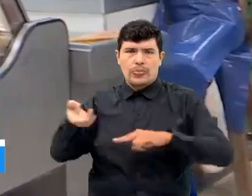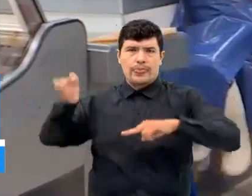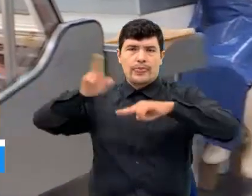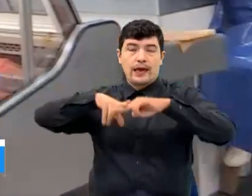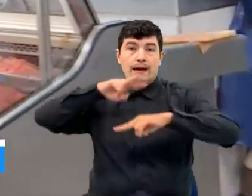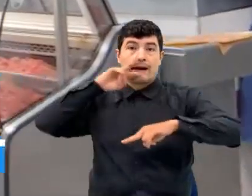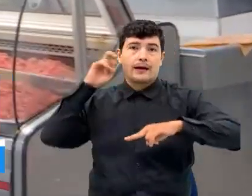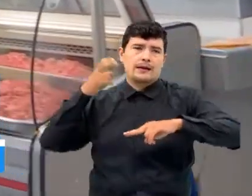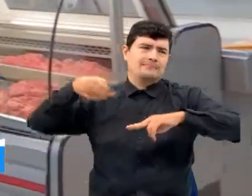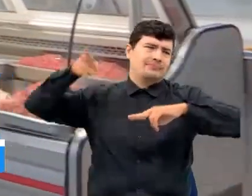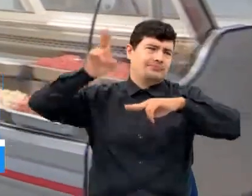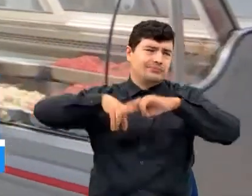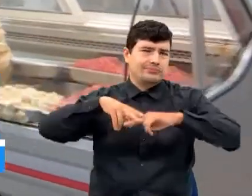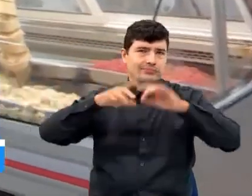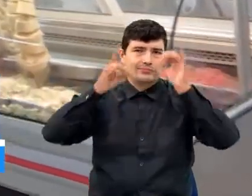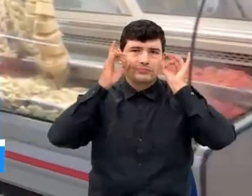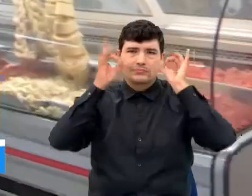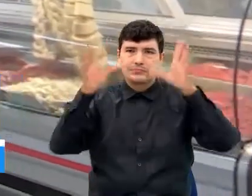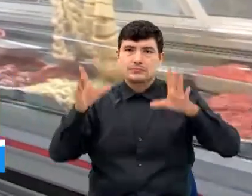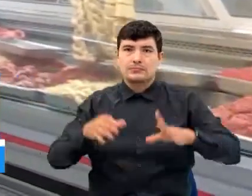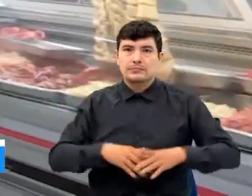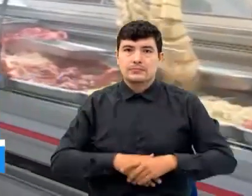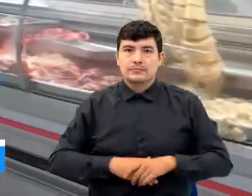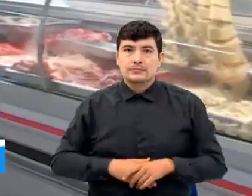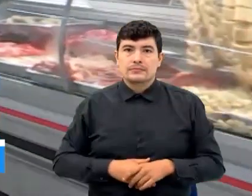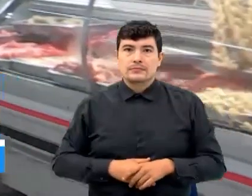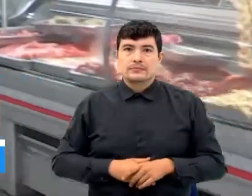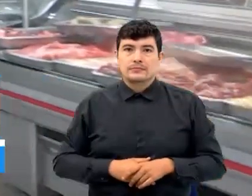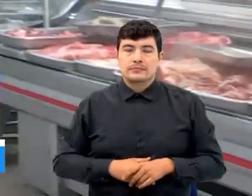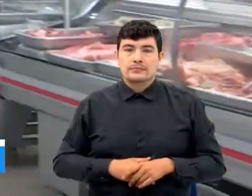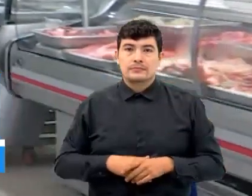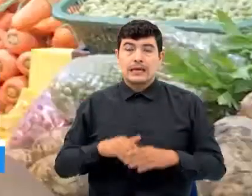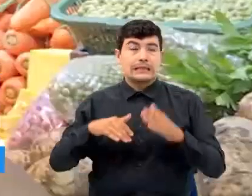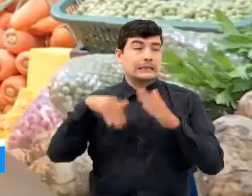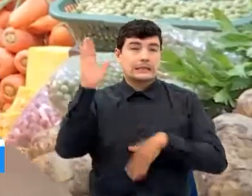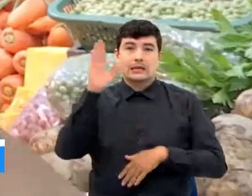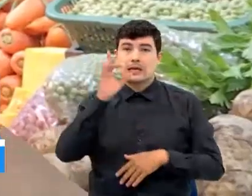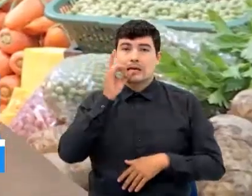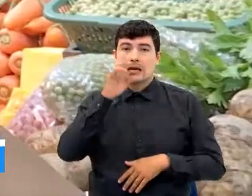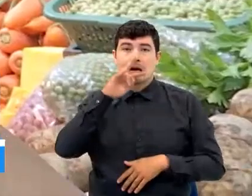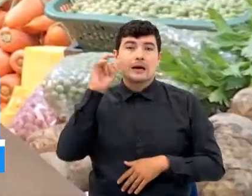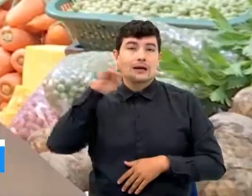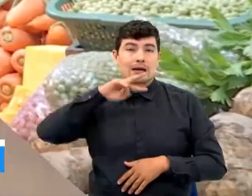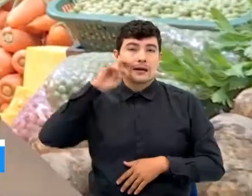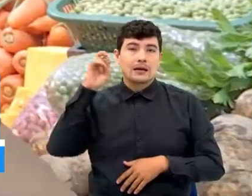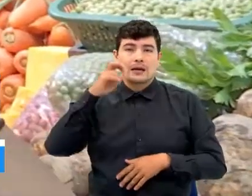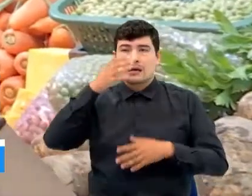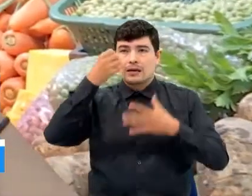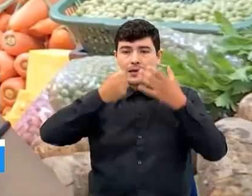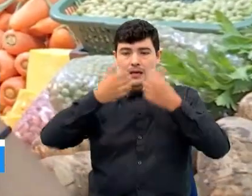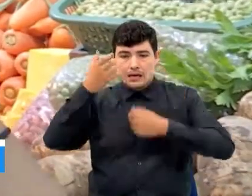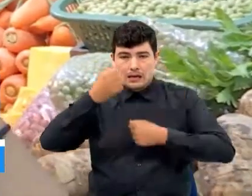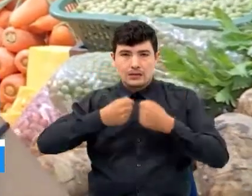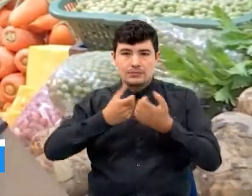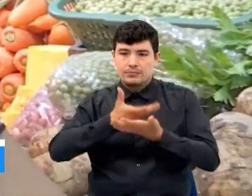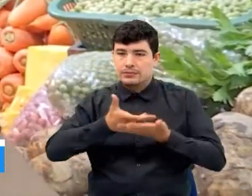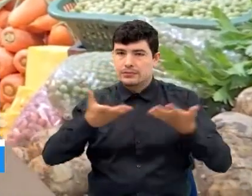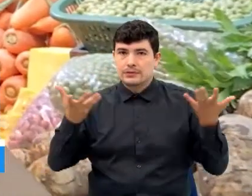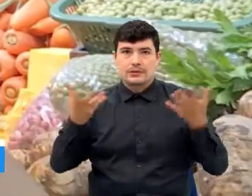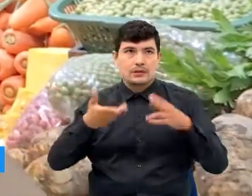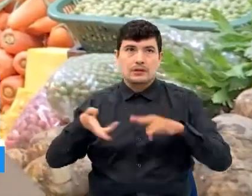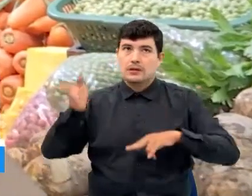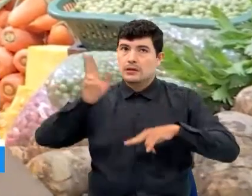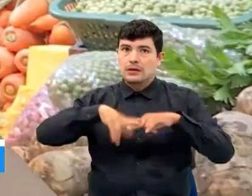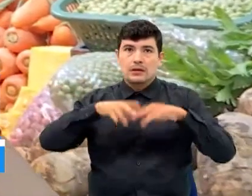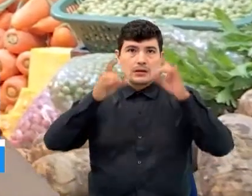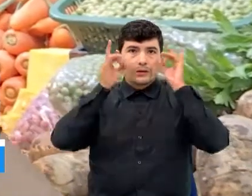la canasta básica familiar que ha subido de precio. Sobre todo la carne. La carne y los quesos, los lácteos, supremamente todavía